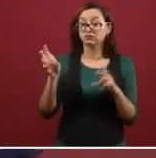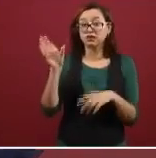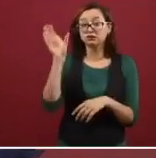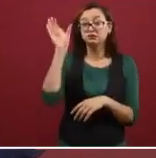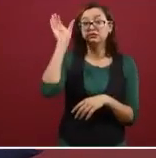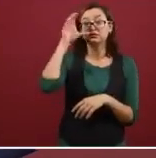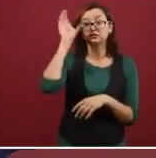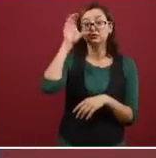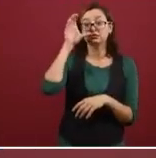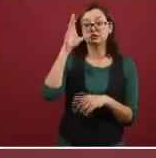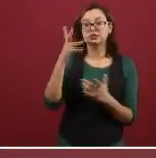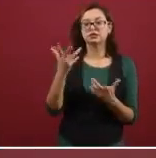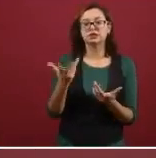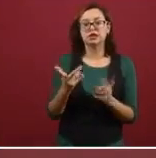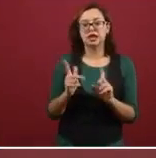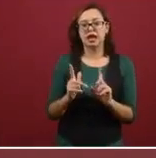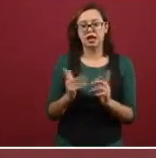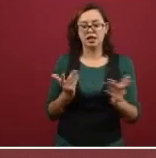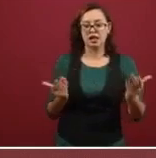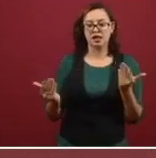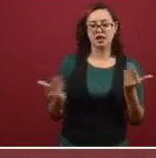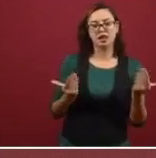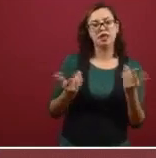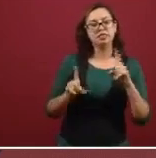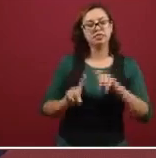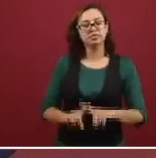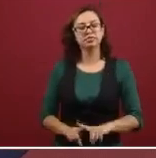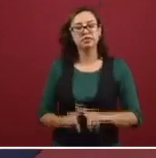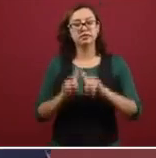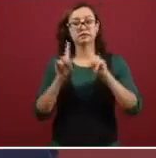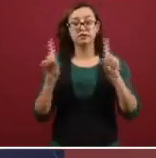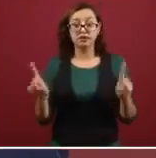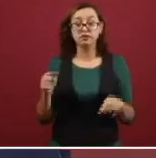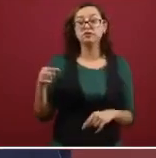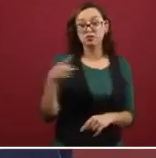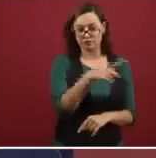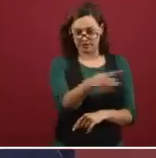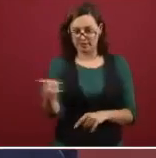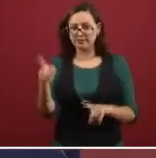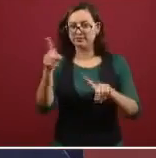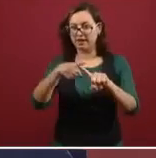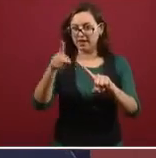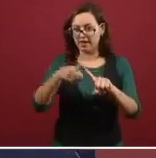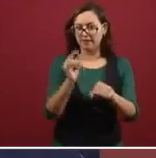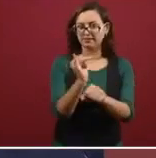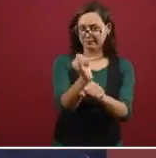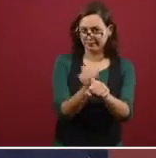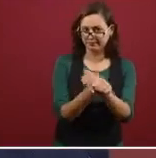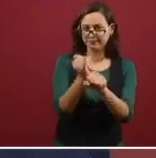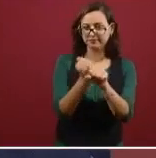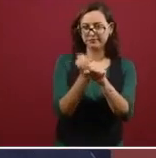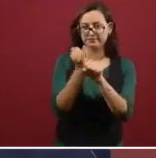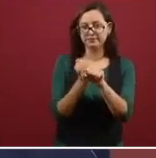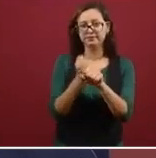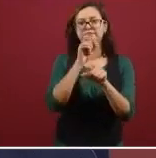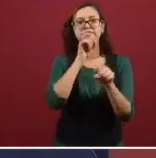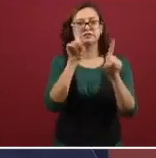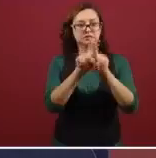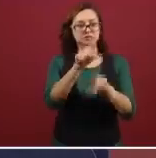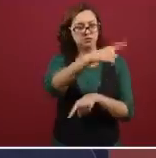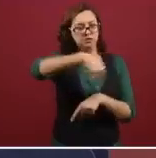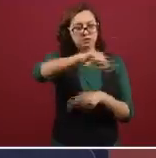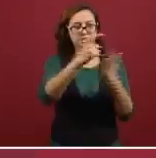sobre la diferencia, y lo dejo de tarea a los economistas,